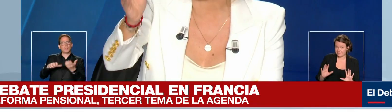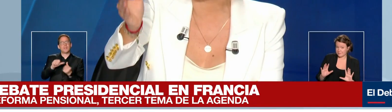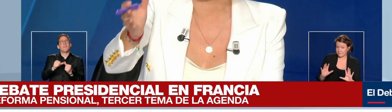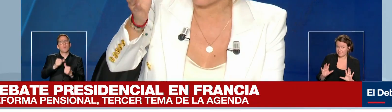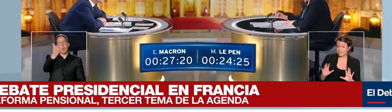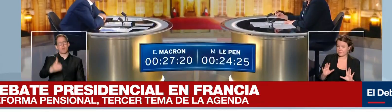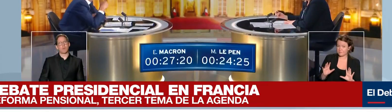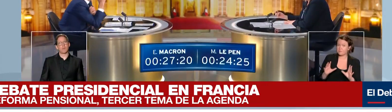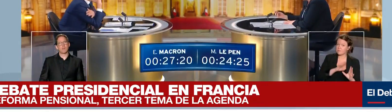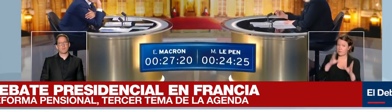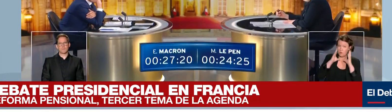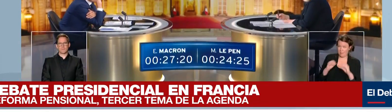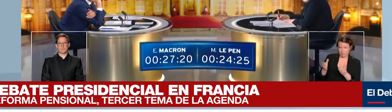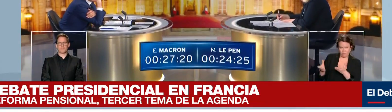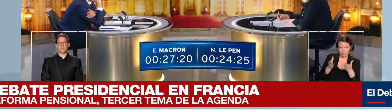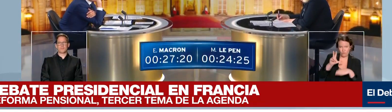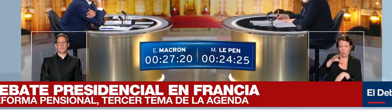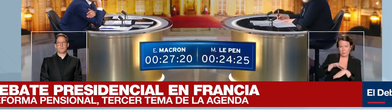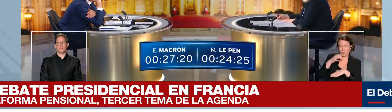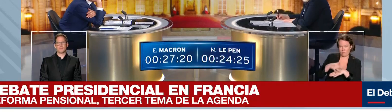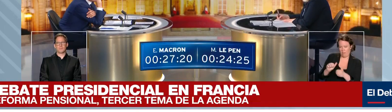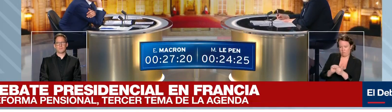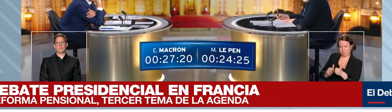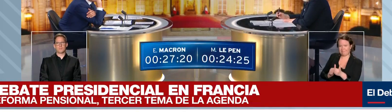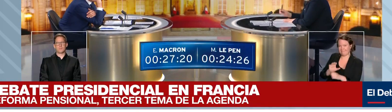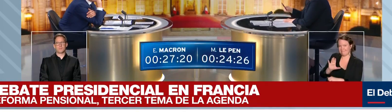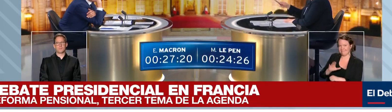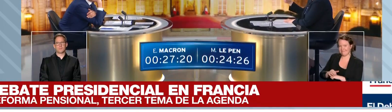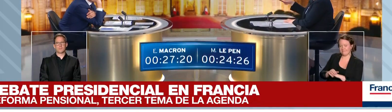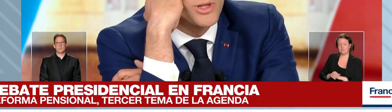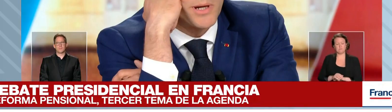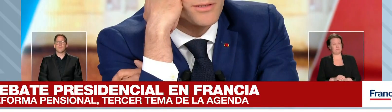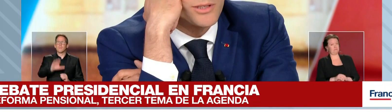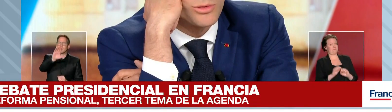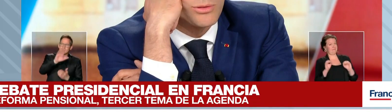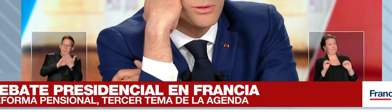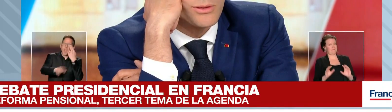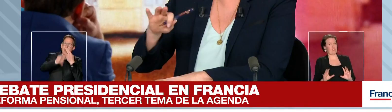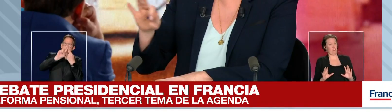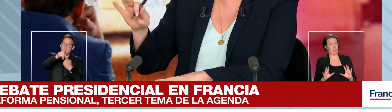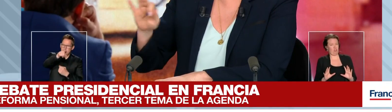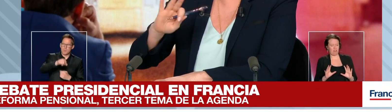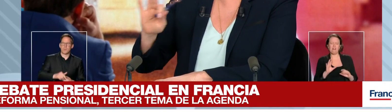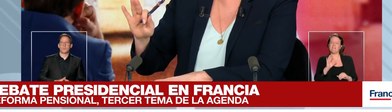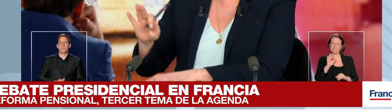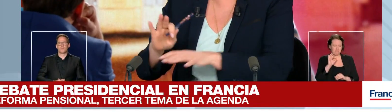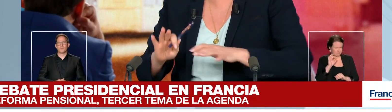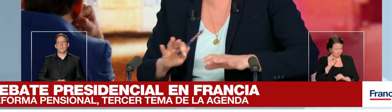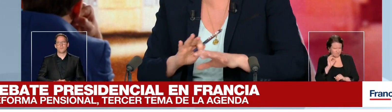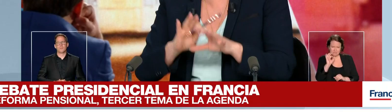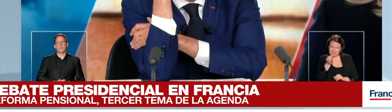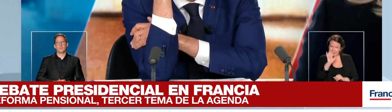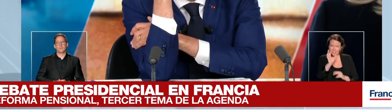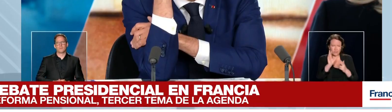COVID? Señora Le Pen, usted tiene 3 minutos de retraso. Tiene la palabra. Bueno. O sea que no va a responder. Sí, voy